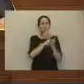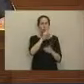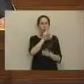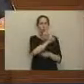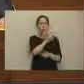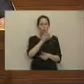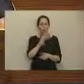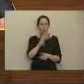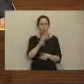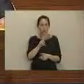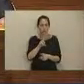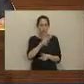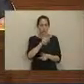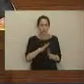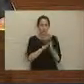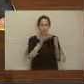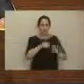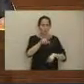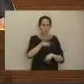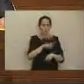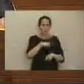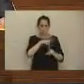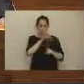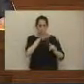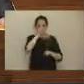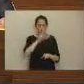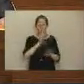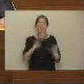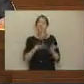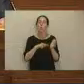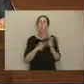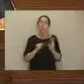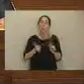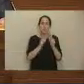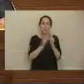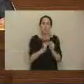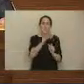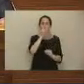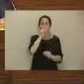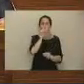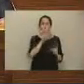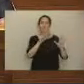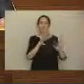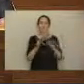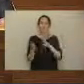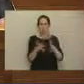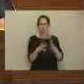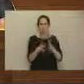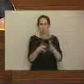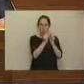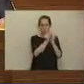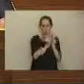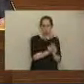No sé si no se llegó a aprobar. En todo caso, estamos hablando de un plan que se empezó a elaborar en el año 2007, aproximadamente. Y que